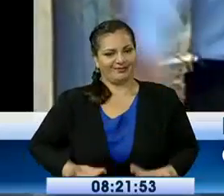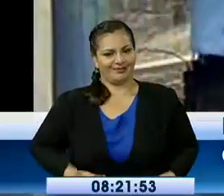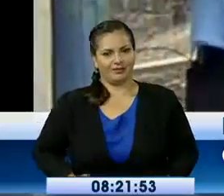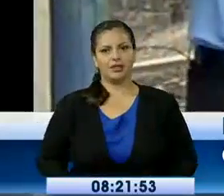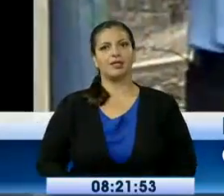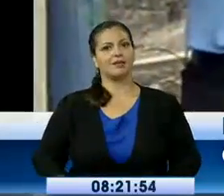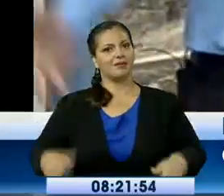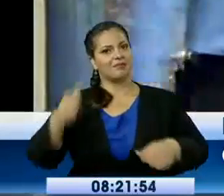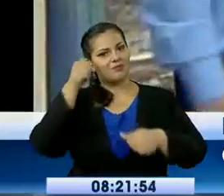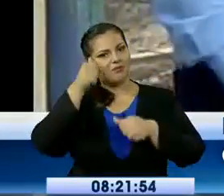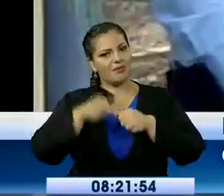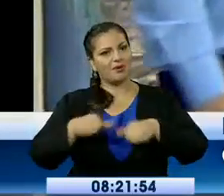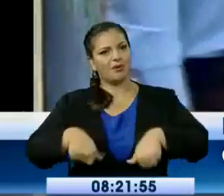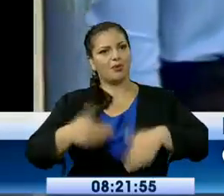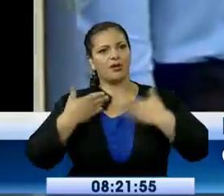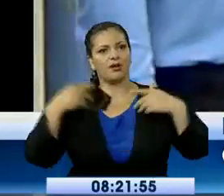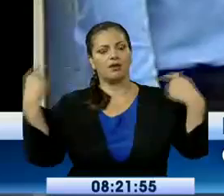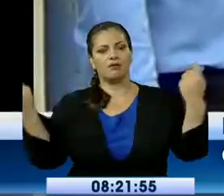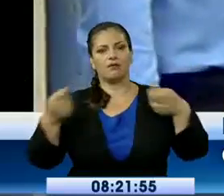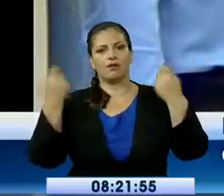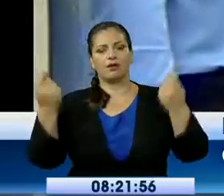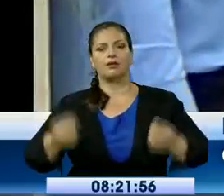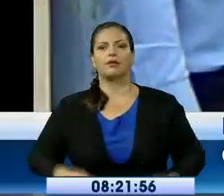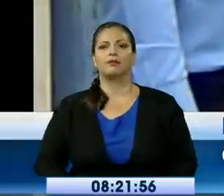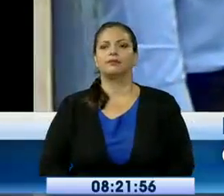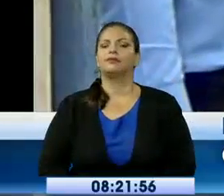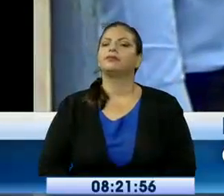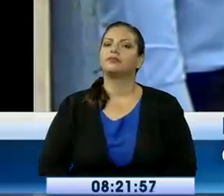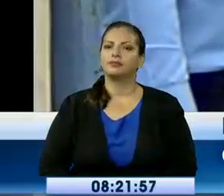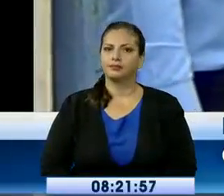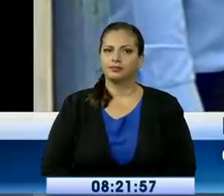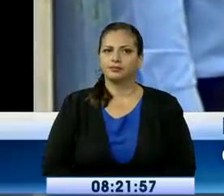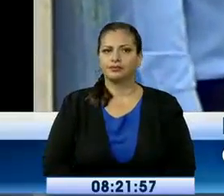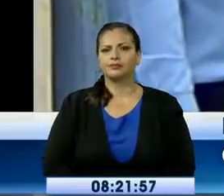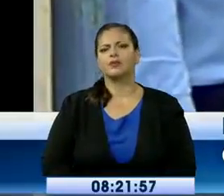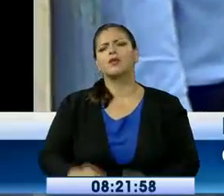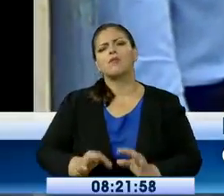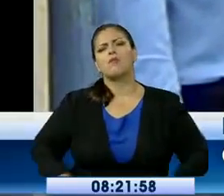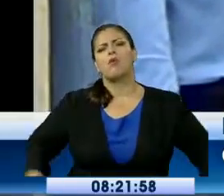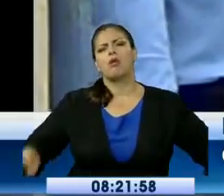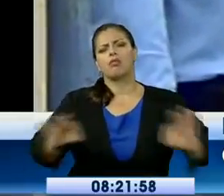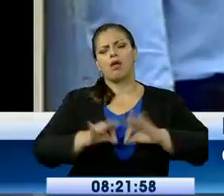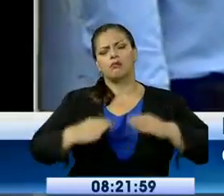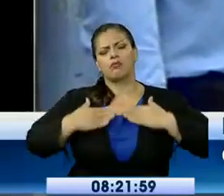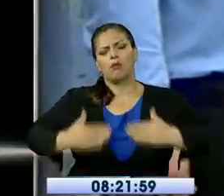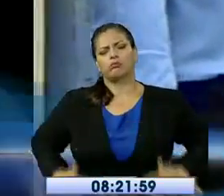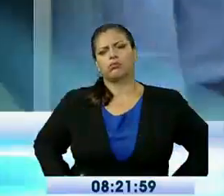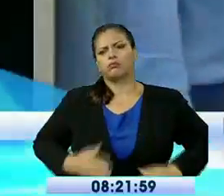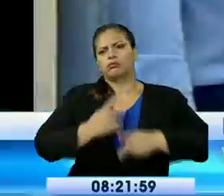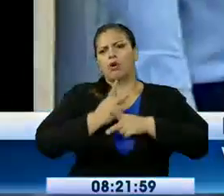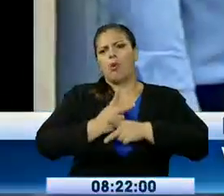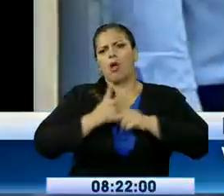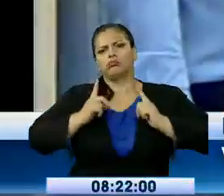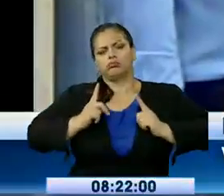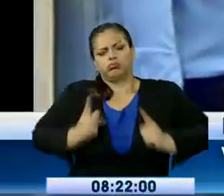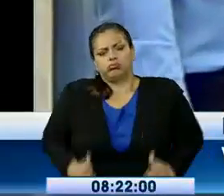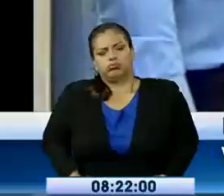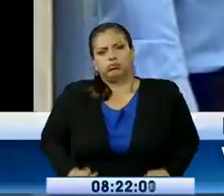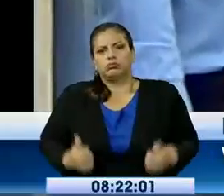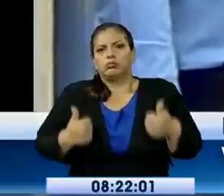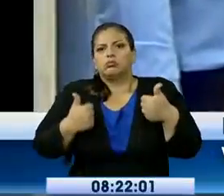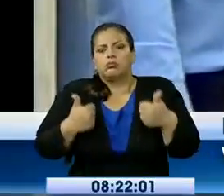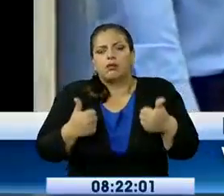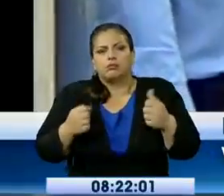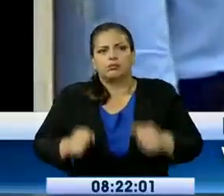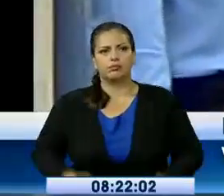por todo lo alto, y esta es una manera, abogada. Una manera, sobre todo, con algo importantísimo, que es la salud, con los ciudadanos. Este es un trabajo que hacemos juntos y vamos a continuar.